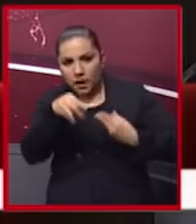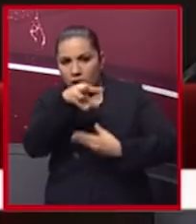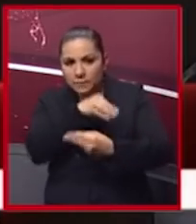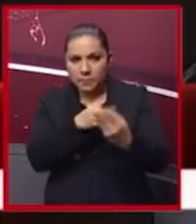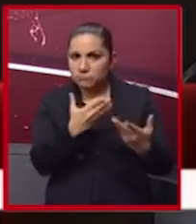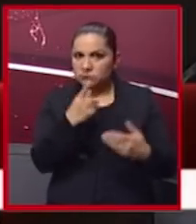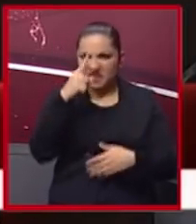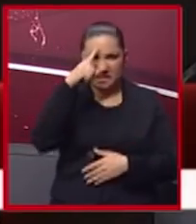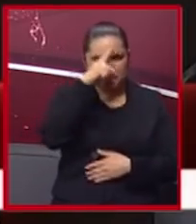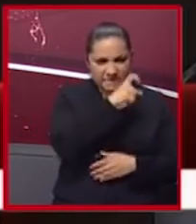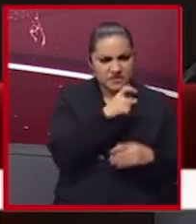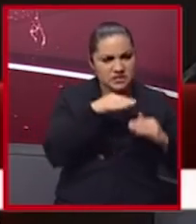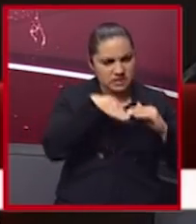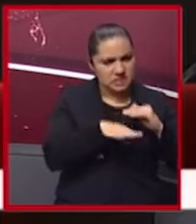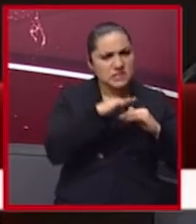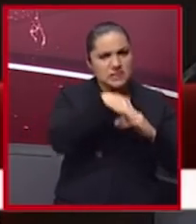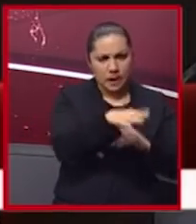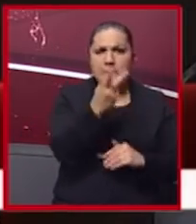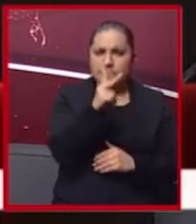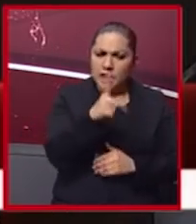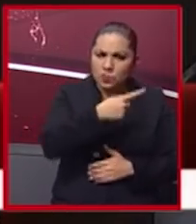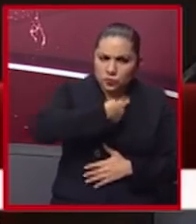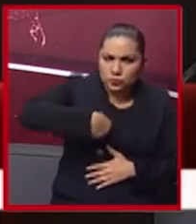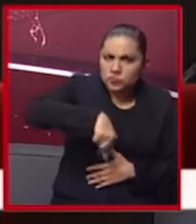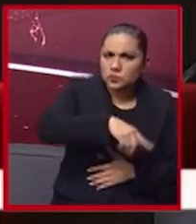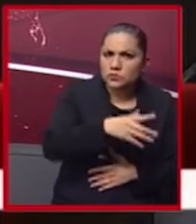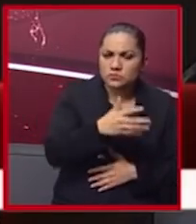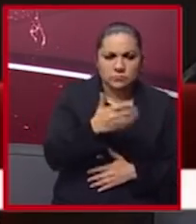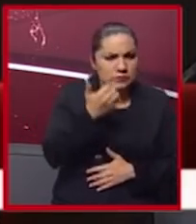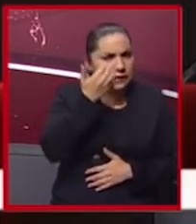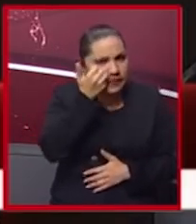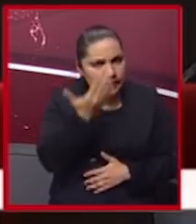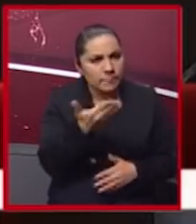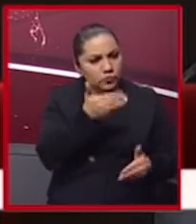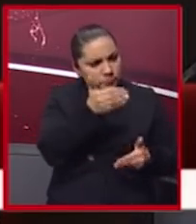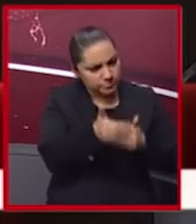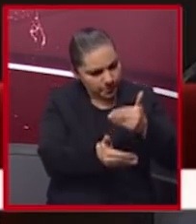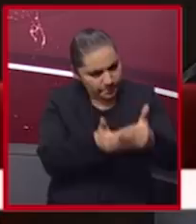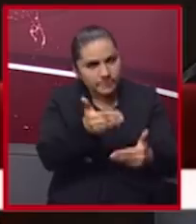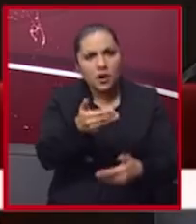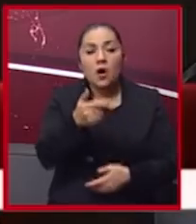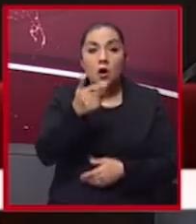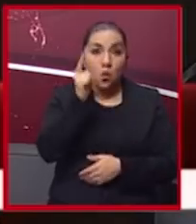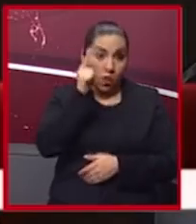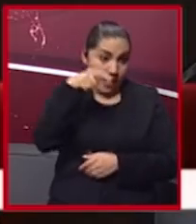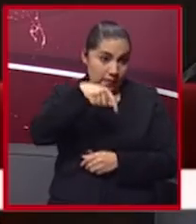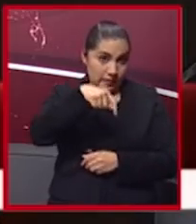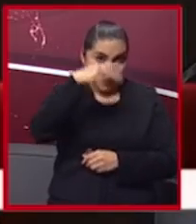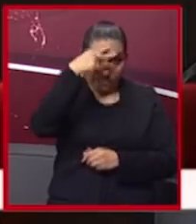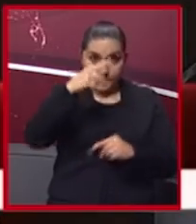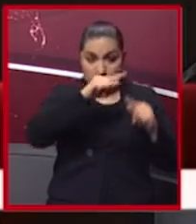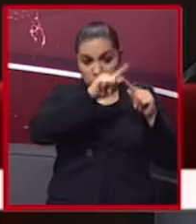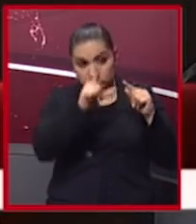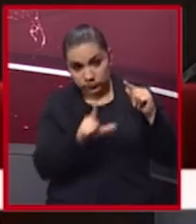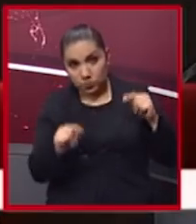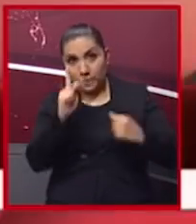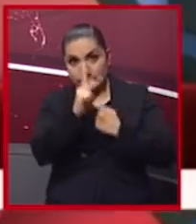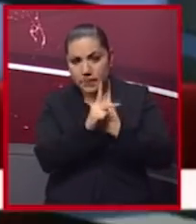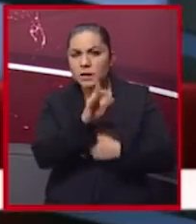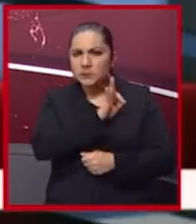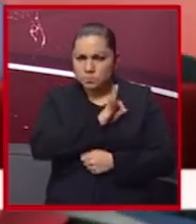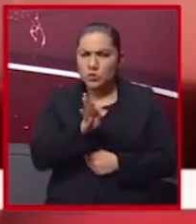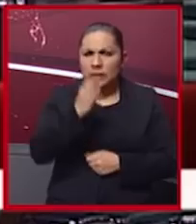sí, seguramente nosotros creemos vamos como país a crecer a tasas razonables en el mediano plazo.